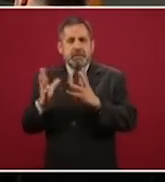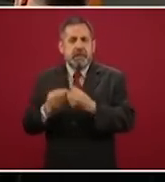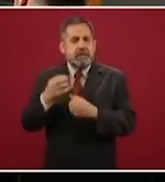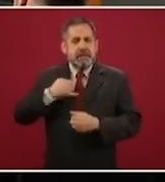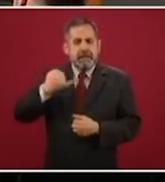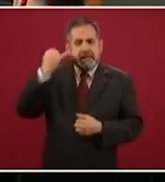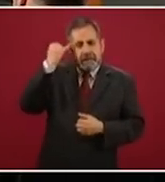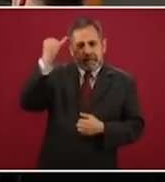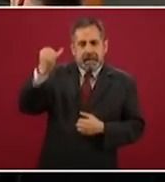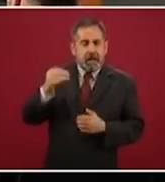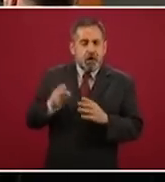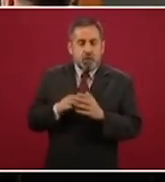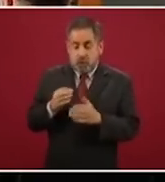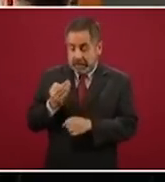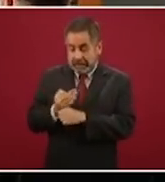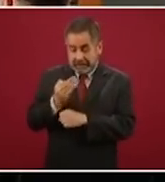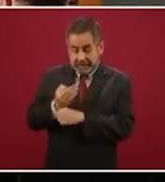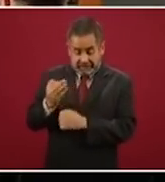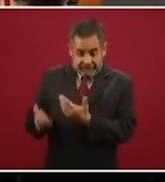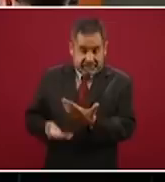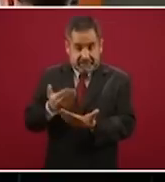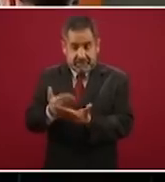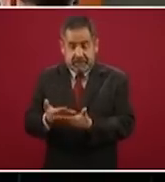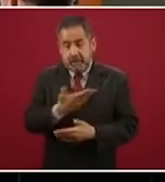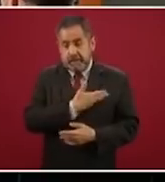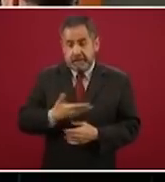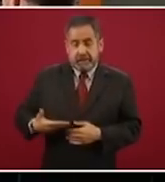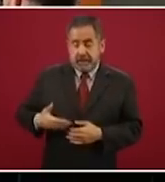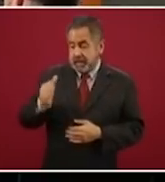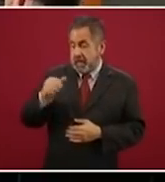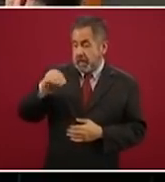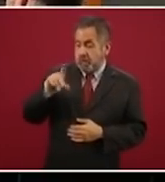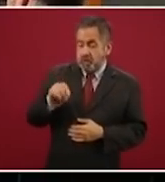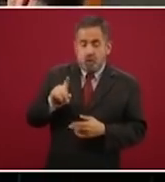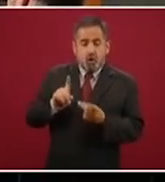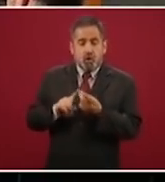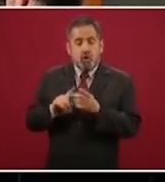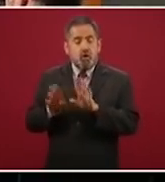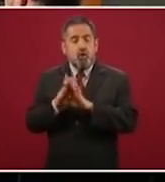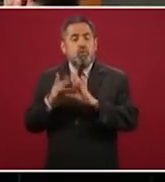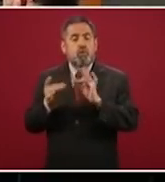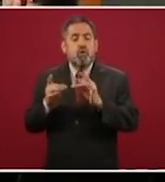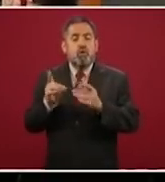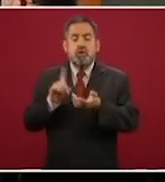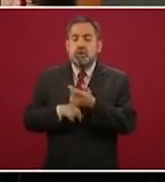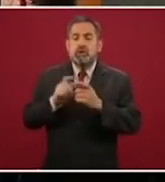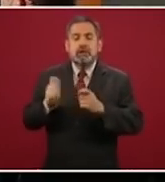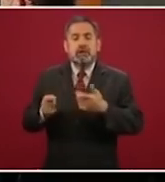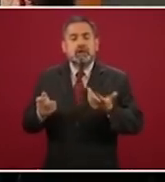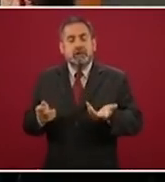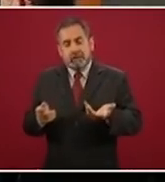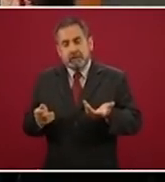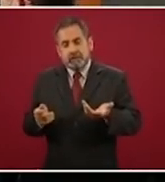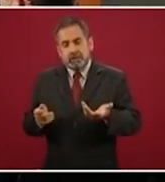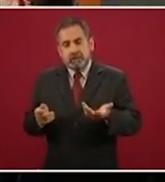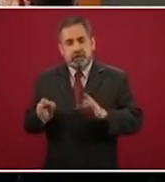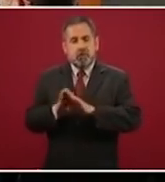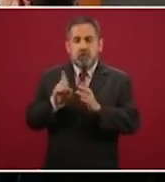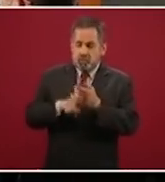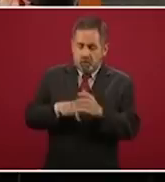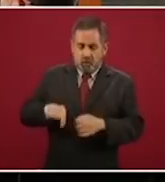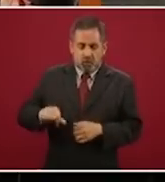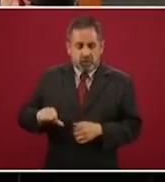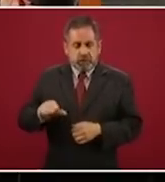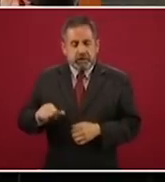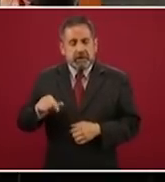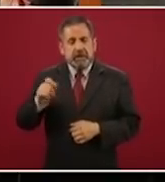idea es que esta iniciativa del presidente López Obrador, que se realiza desde la campaña y que hoy es una